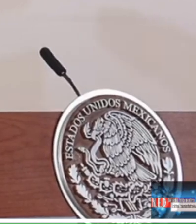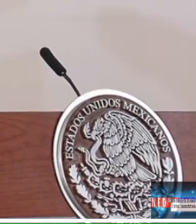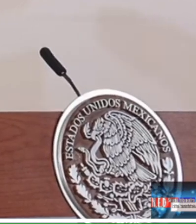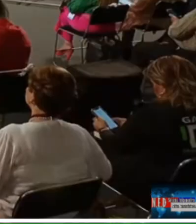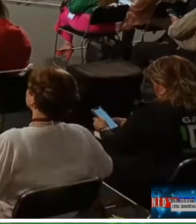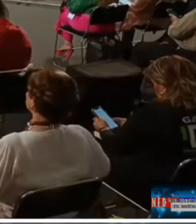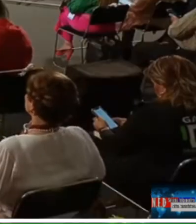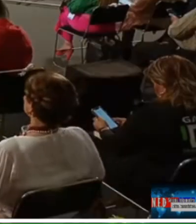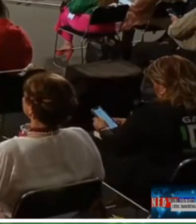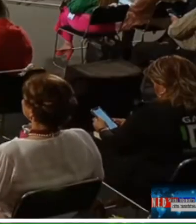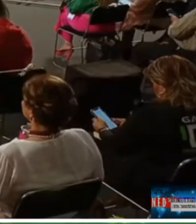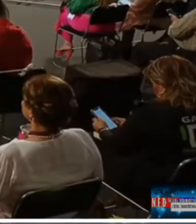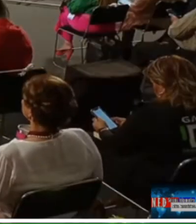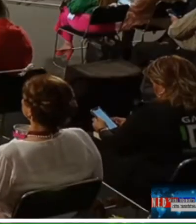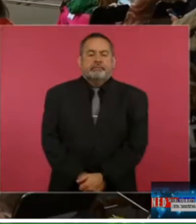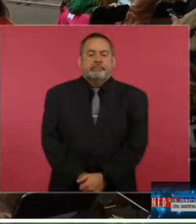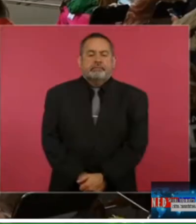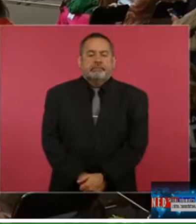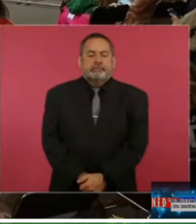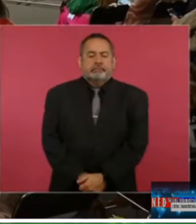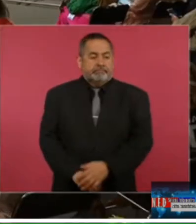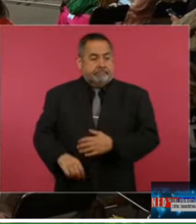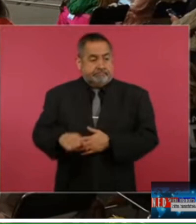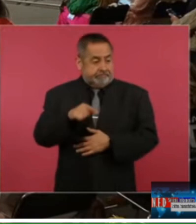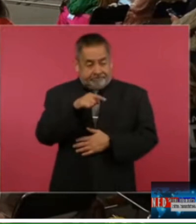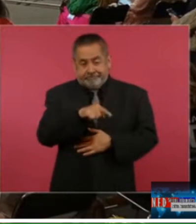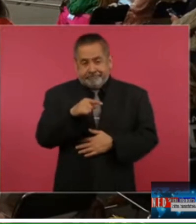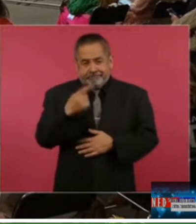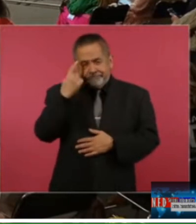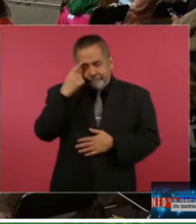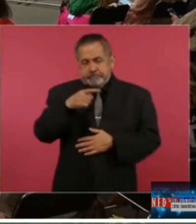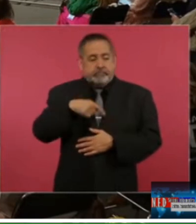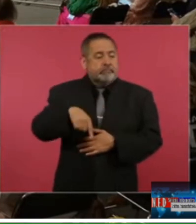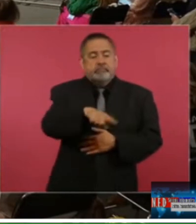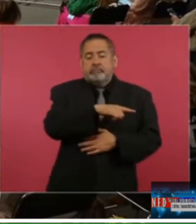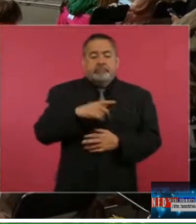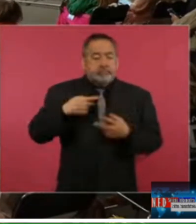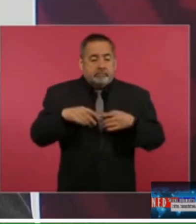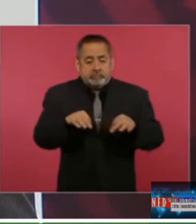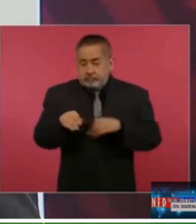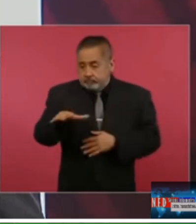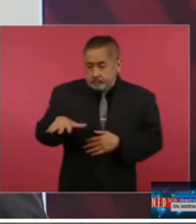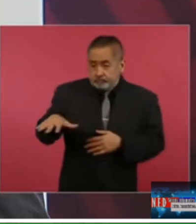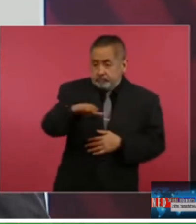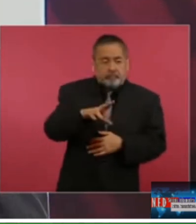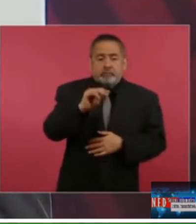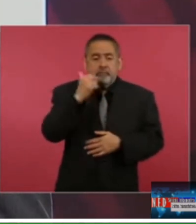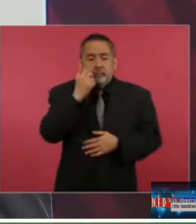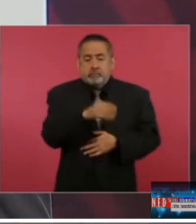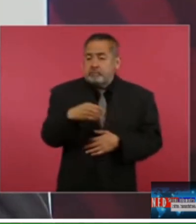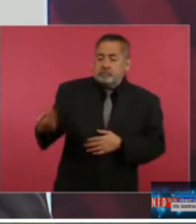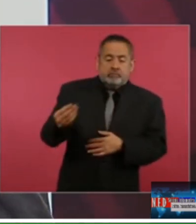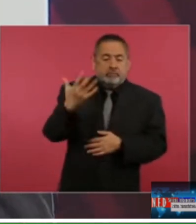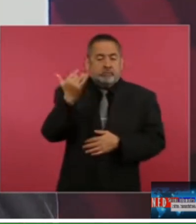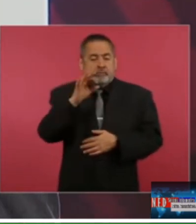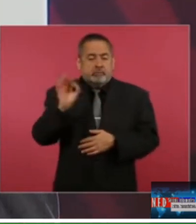al expresidente de la Suprema Corte de Justicia, al señor Arturo Saldívar. Puro show, porque